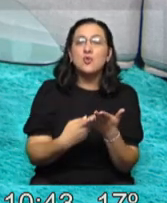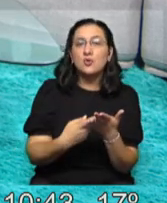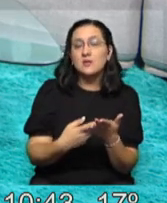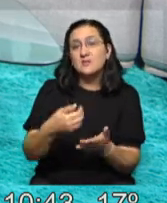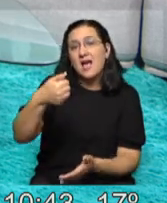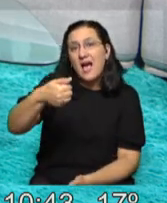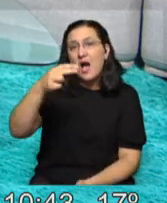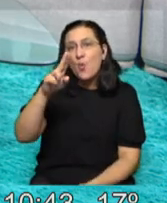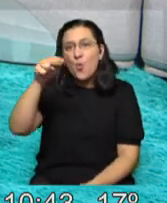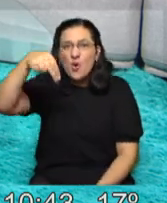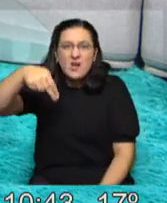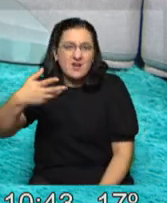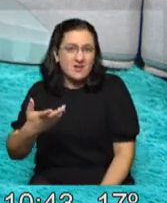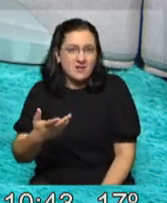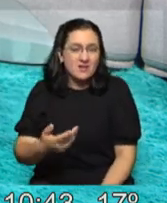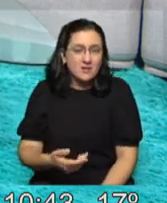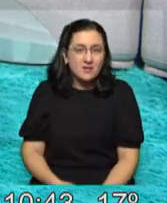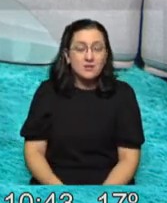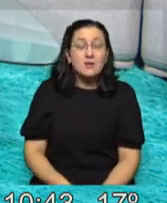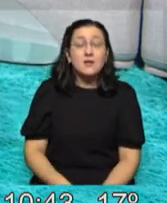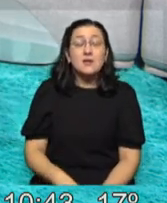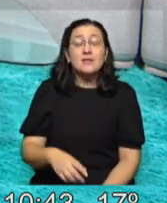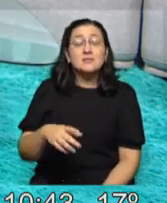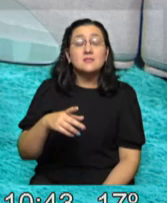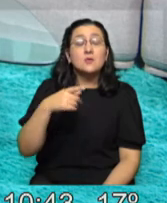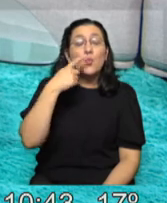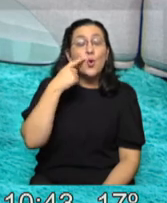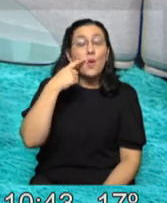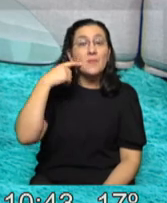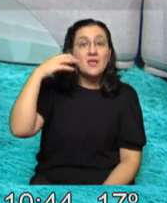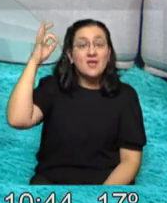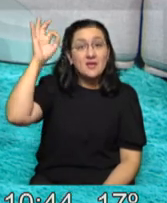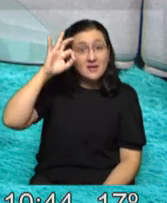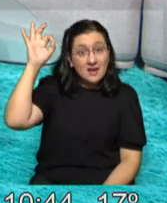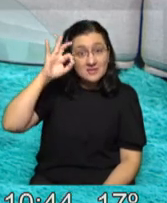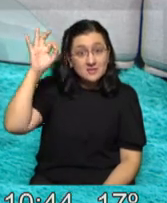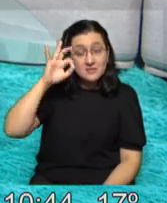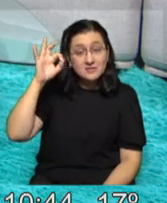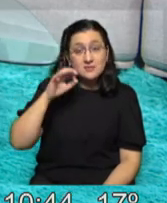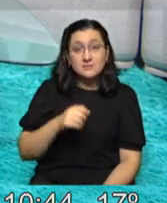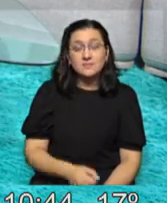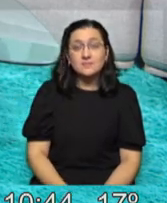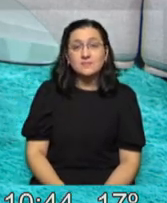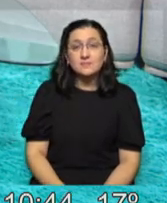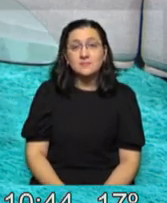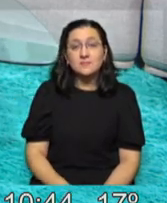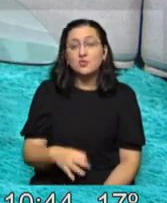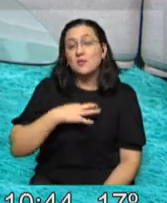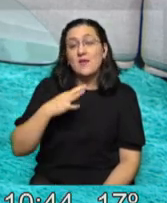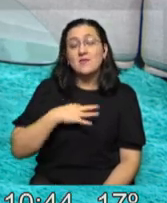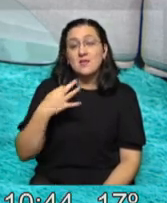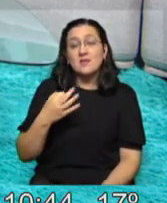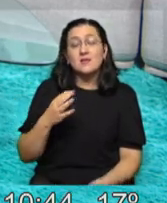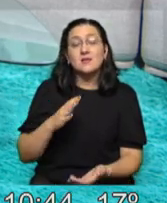que hizo un muchacho inglés, se llama Davis Guggenheim, tiene apellido de museo, este pibe. Sí. Es sobre la vida de Michael